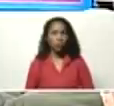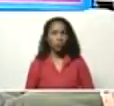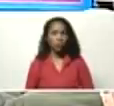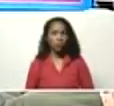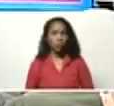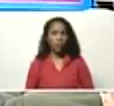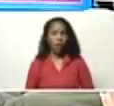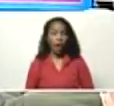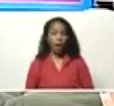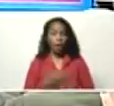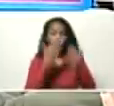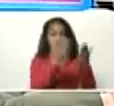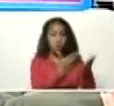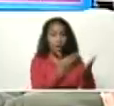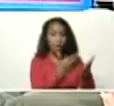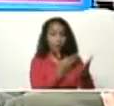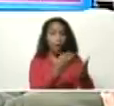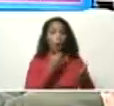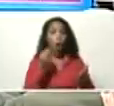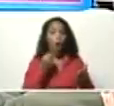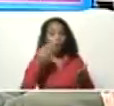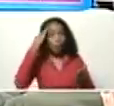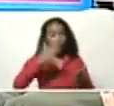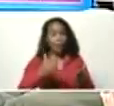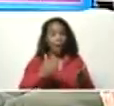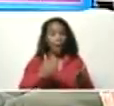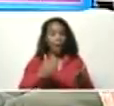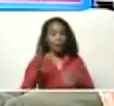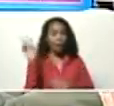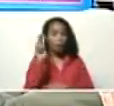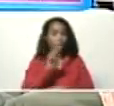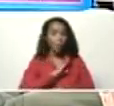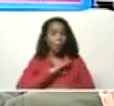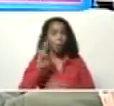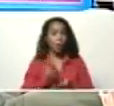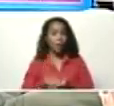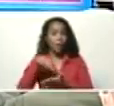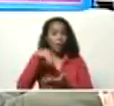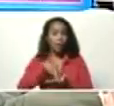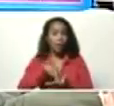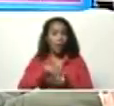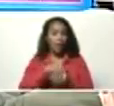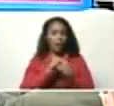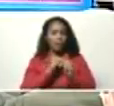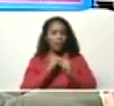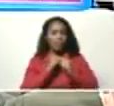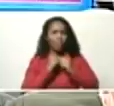Entre ustedes, la juventud militar que se levantaba pujante,